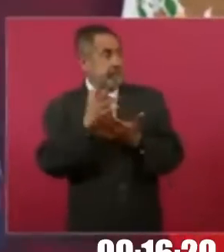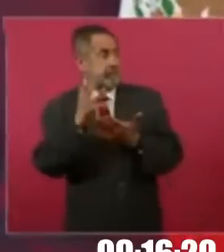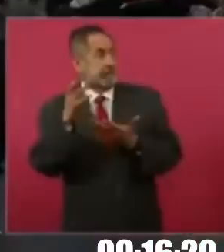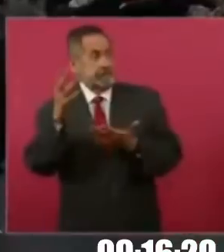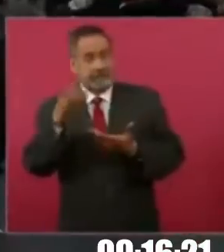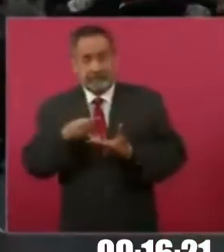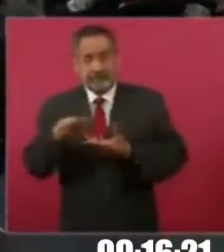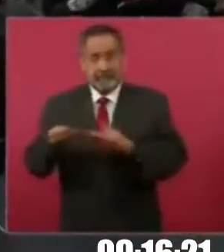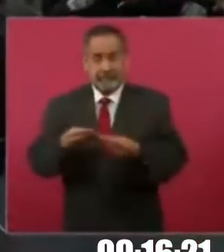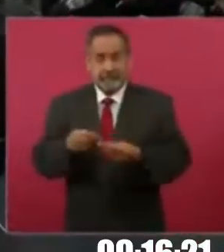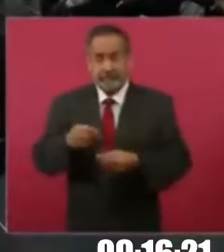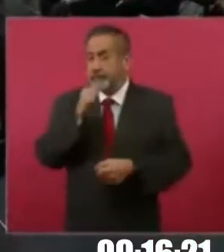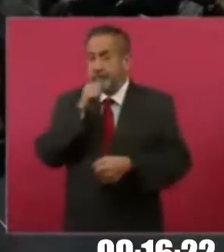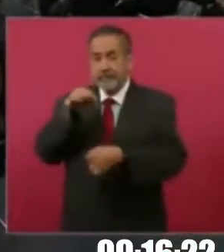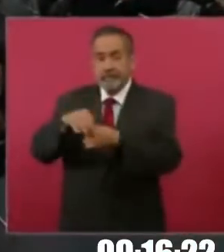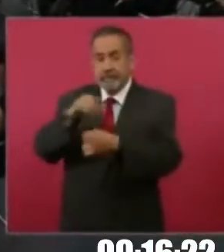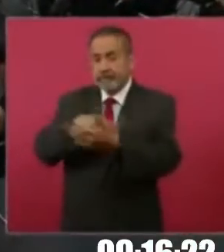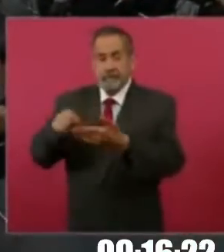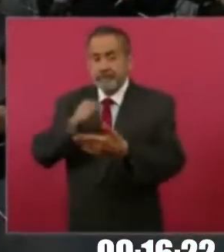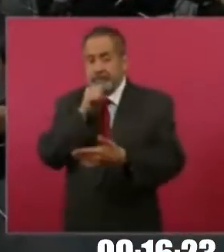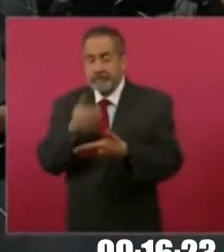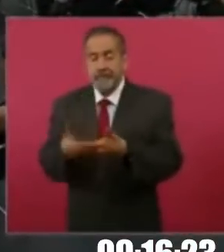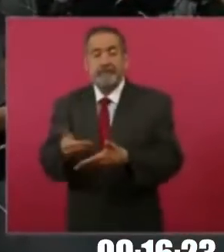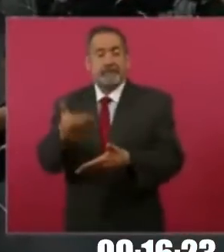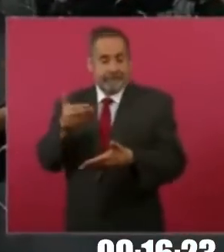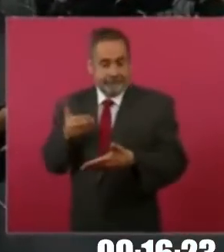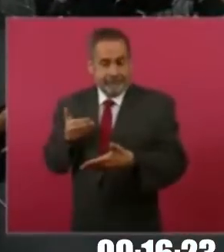antes de la elección